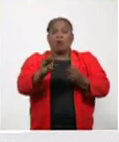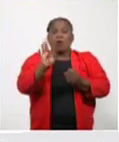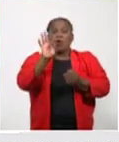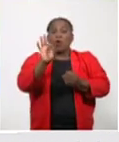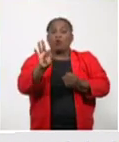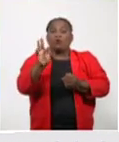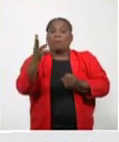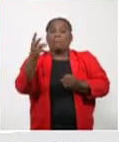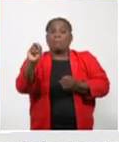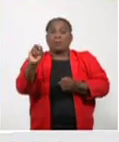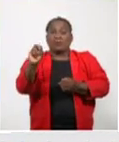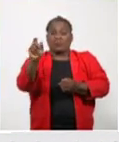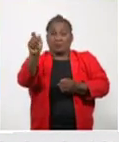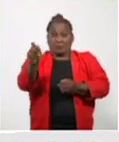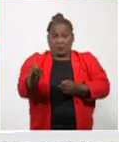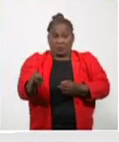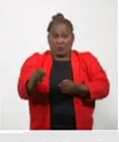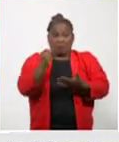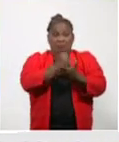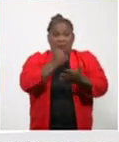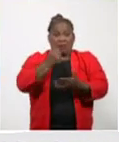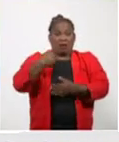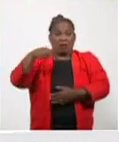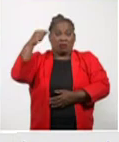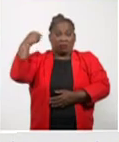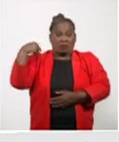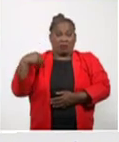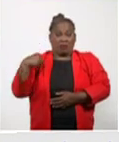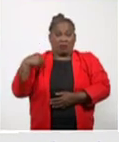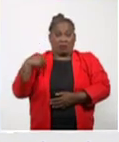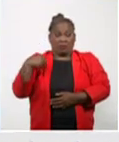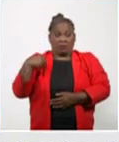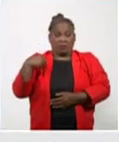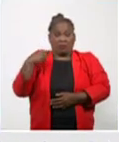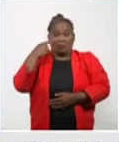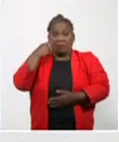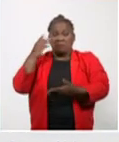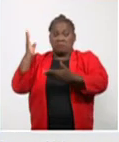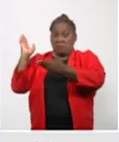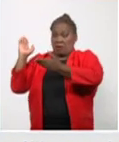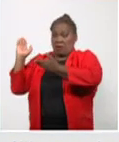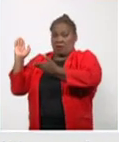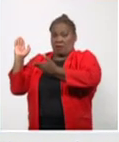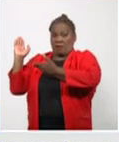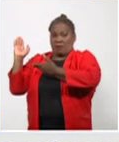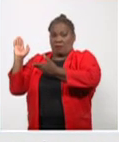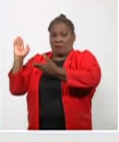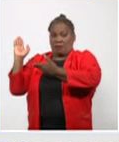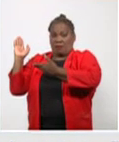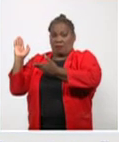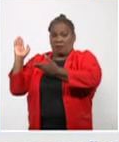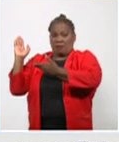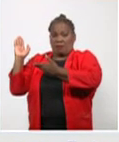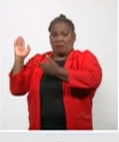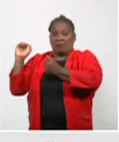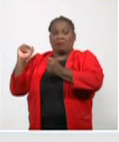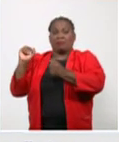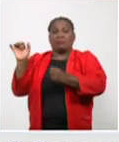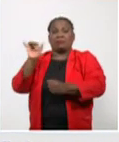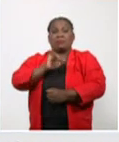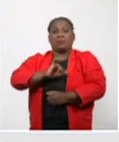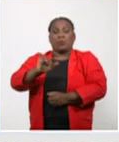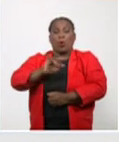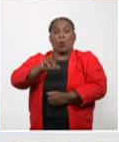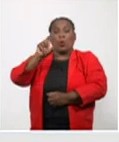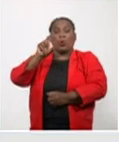pacientes que se diagnosticaron ayer, ahí ustedes tienen la distribución, como ocurre o ha ocurrido en estos